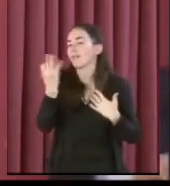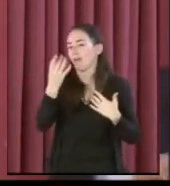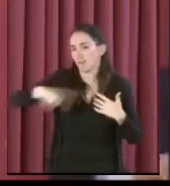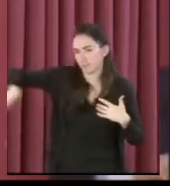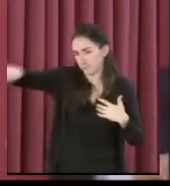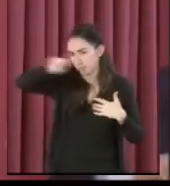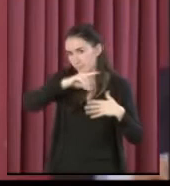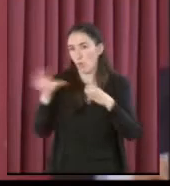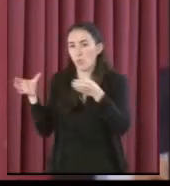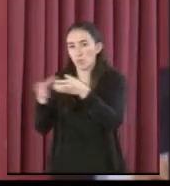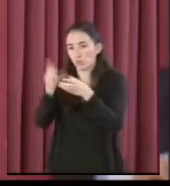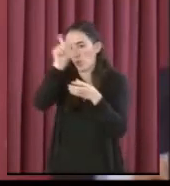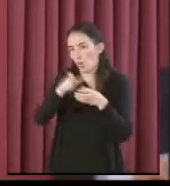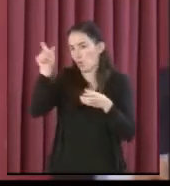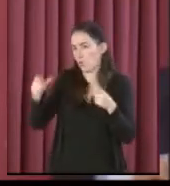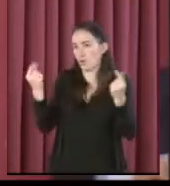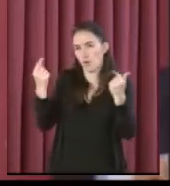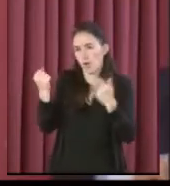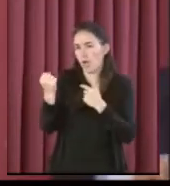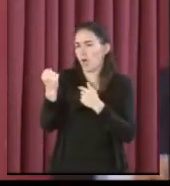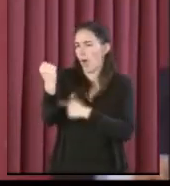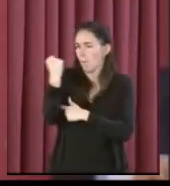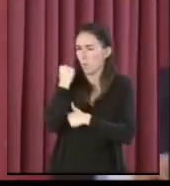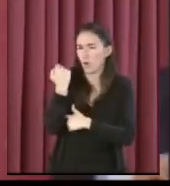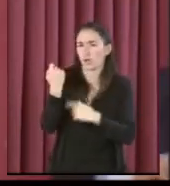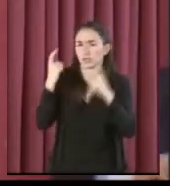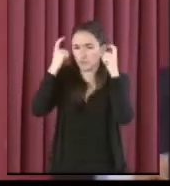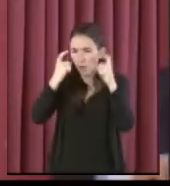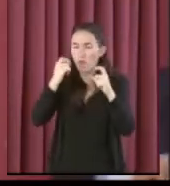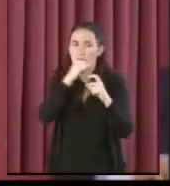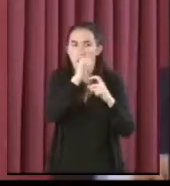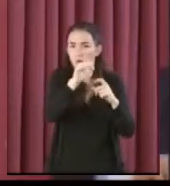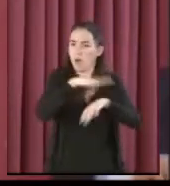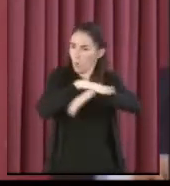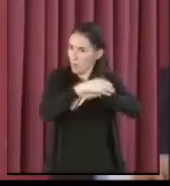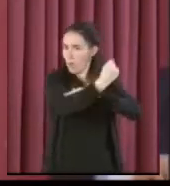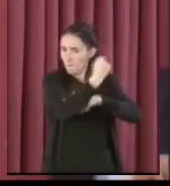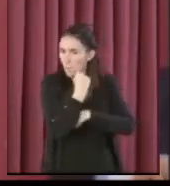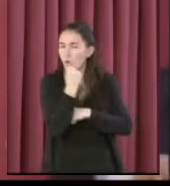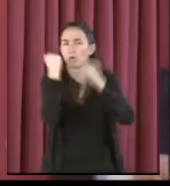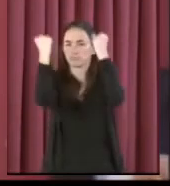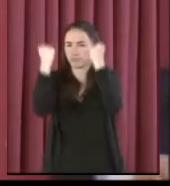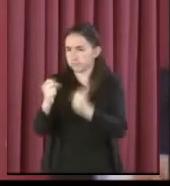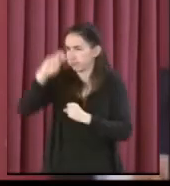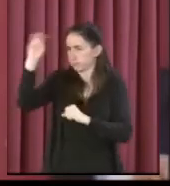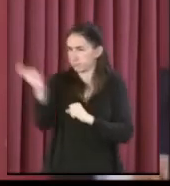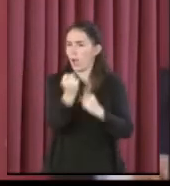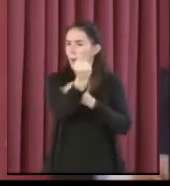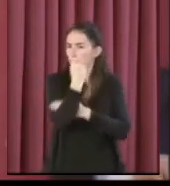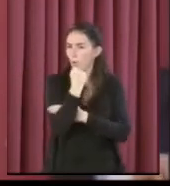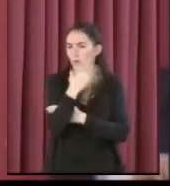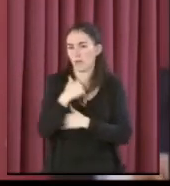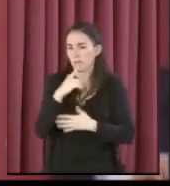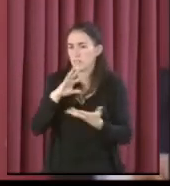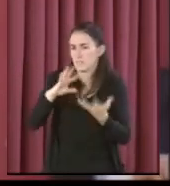colectiva que el conjunto de los logroñeses, apoyados, eso sí, por el Gobierno y por otras instituciones, han dado la vuelta a la situación económica de